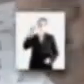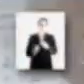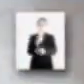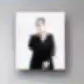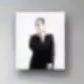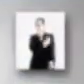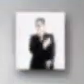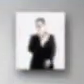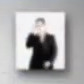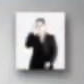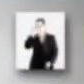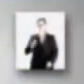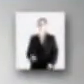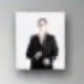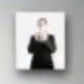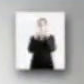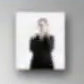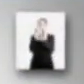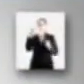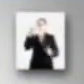Por eso inventa monstruos,